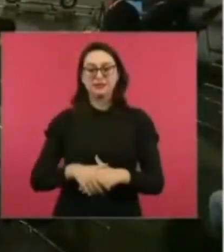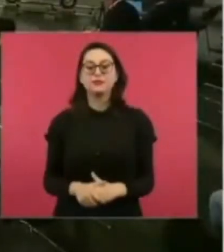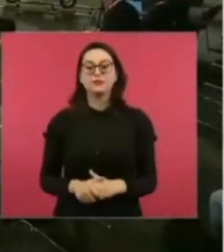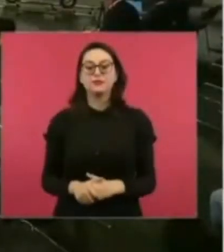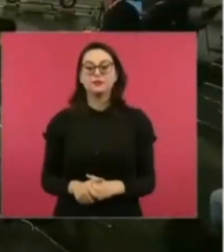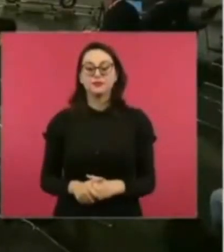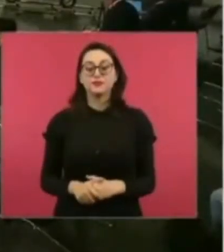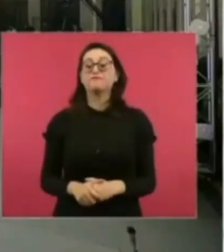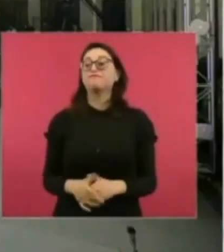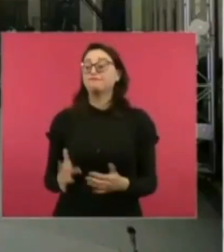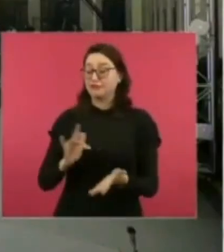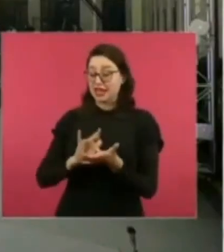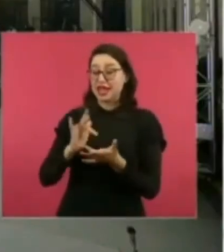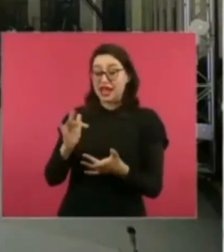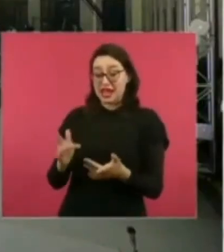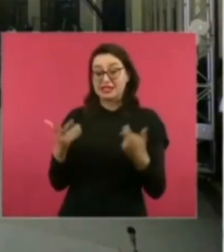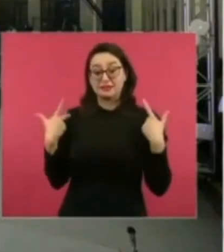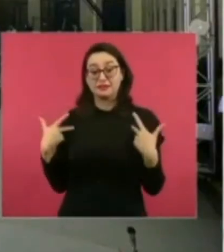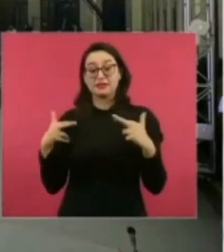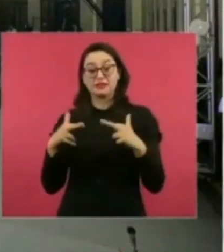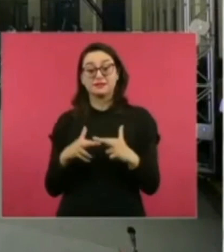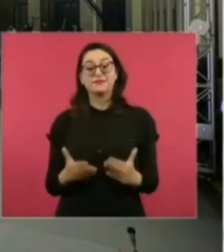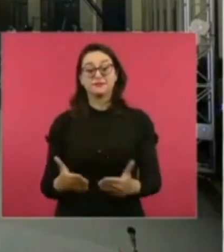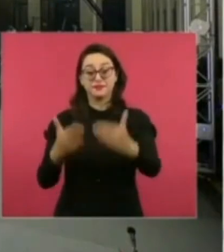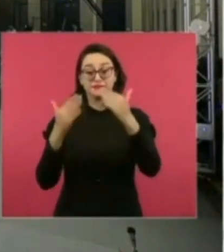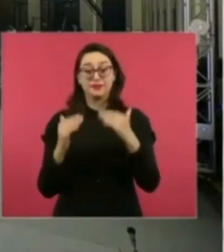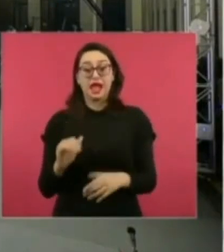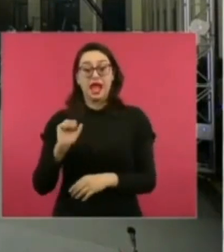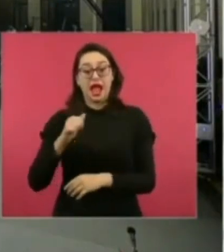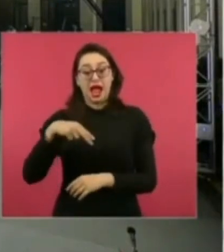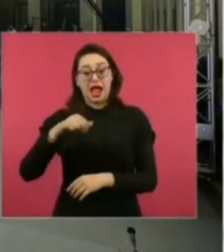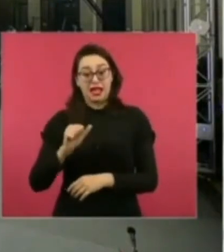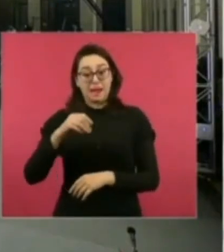Ahora escucharemos a Ana María Prieto.